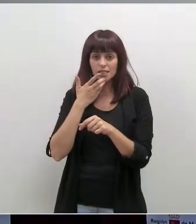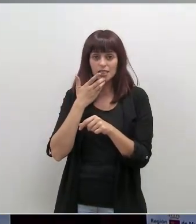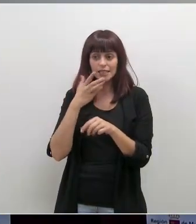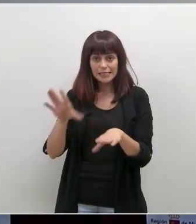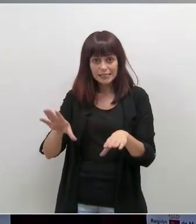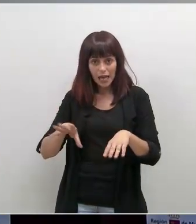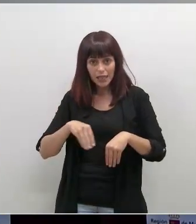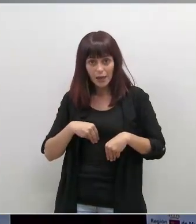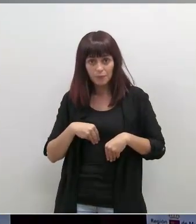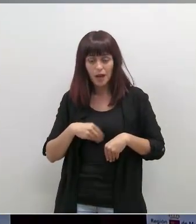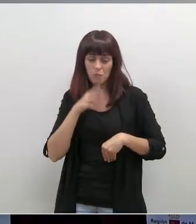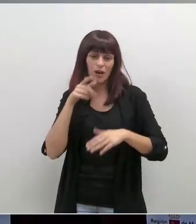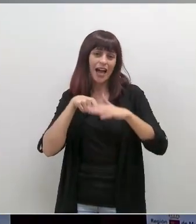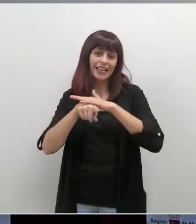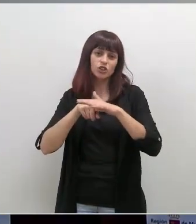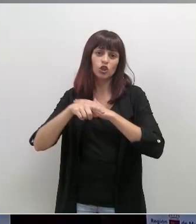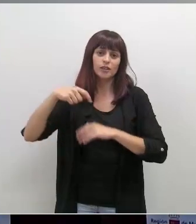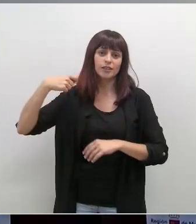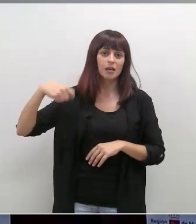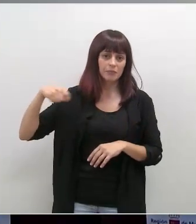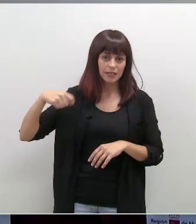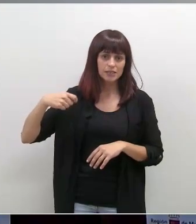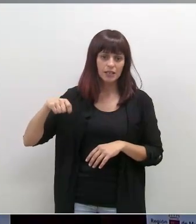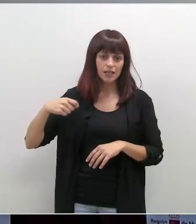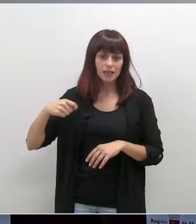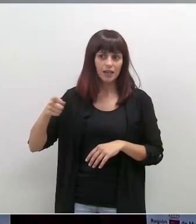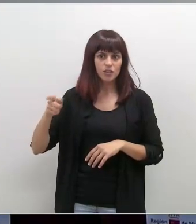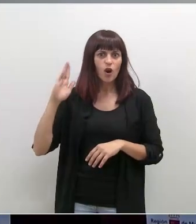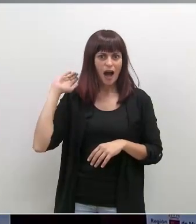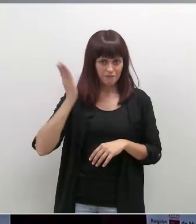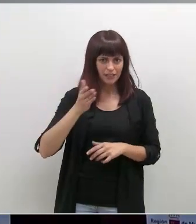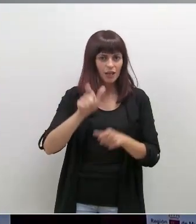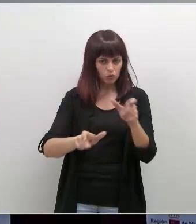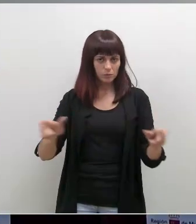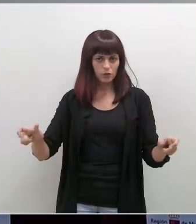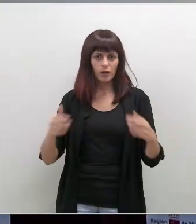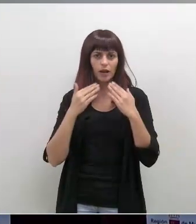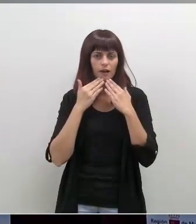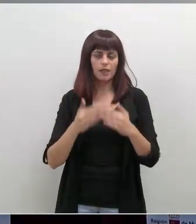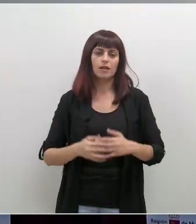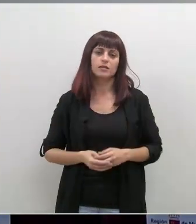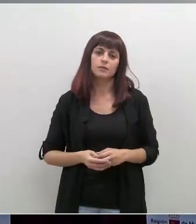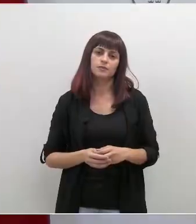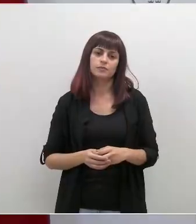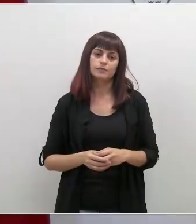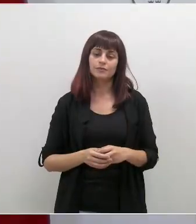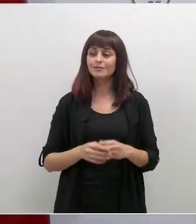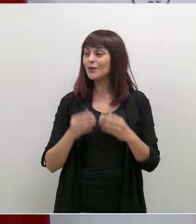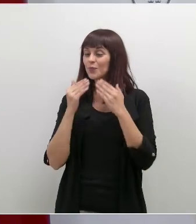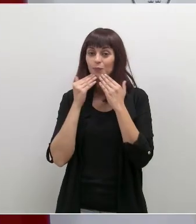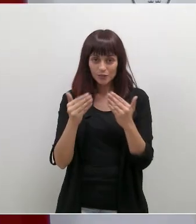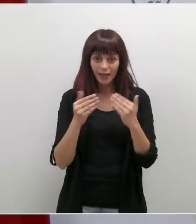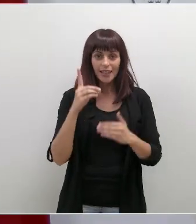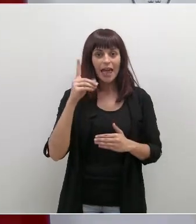y no sobre la gestión en residencias, ¿no? que es algo que también afecta a mucha gente? Muchas gracias. Bueno, muchas gracias,